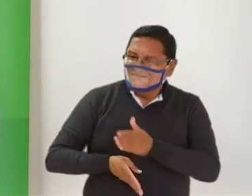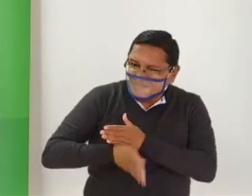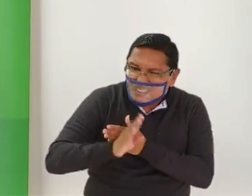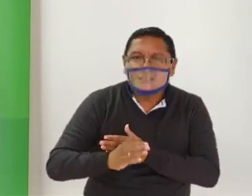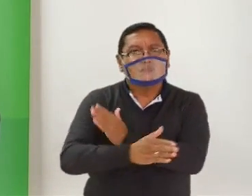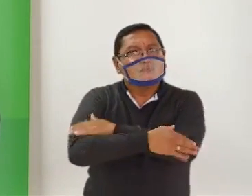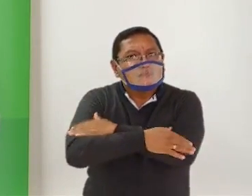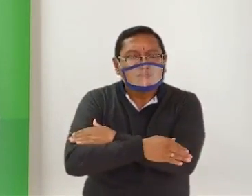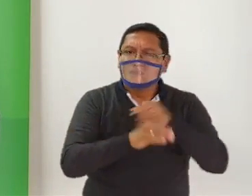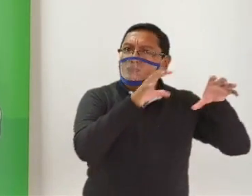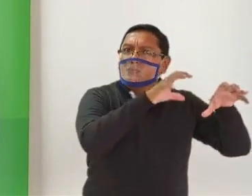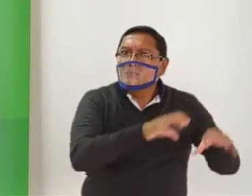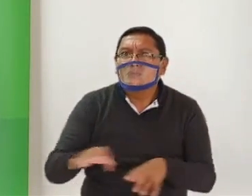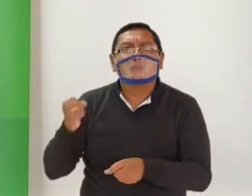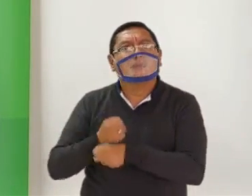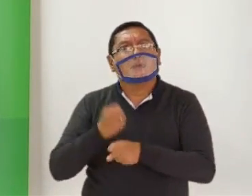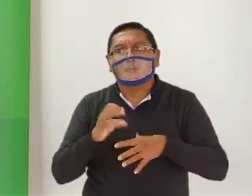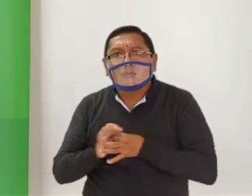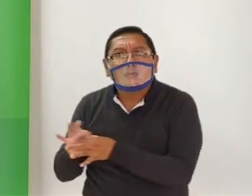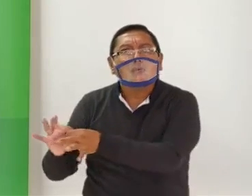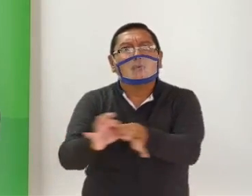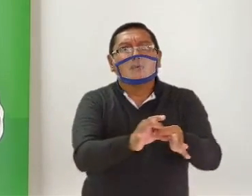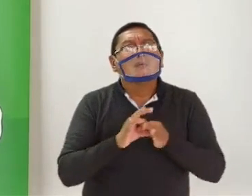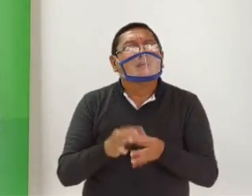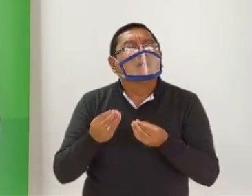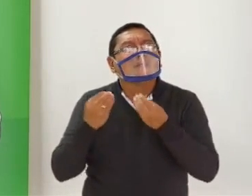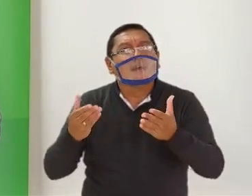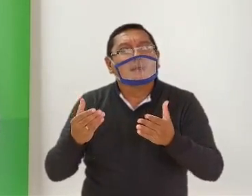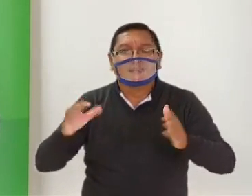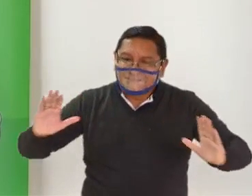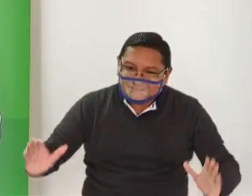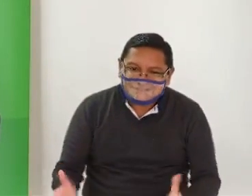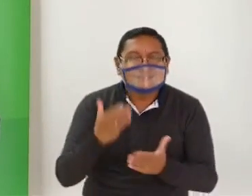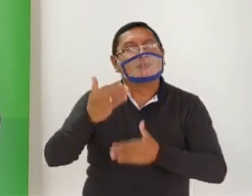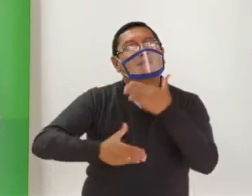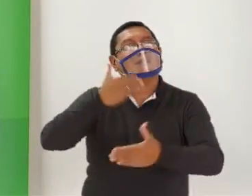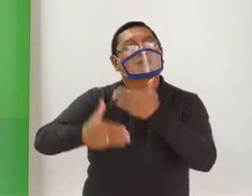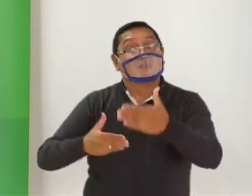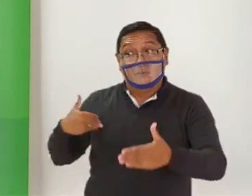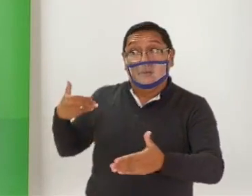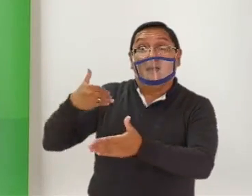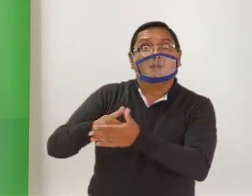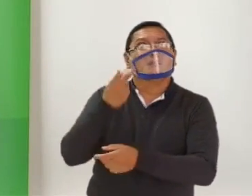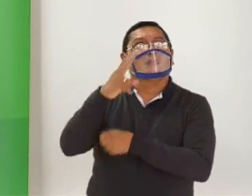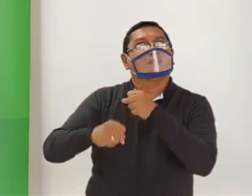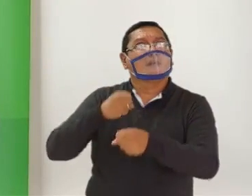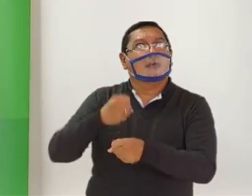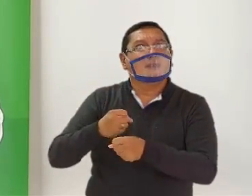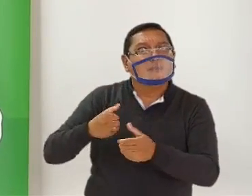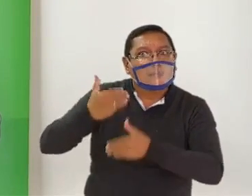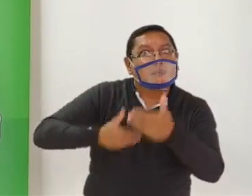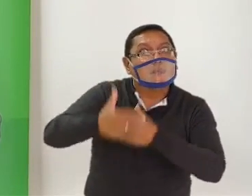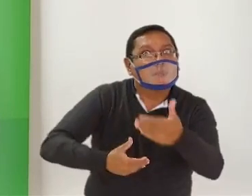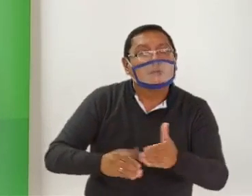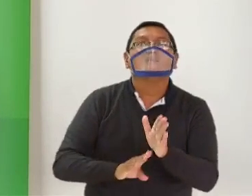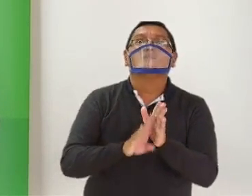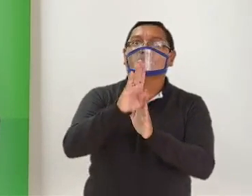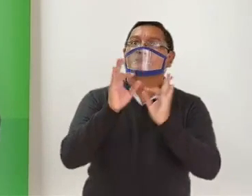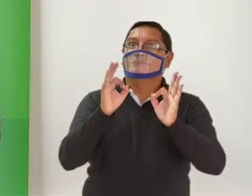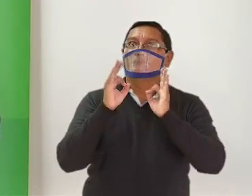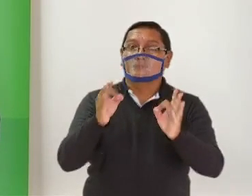seguir trabajando en conjunto para continuar en la senda de progreso que la ciudad viene transitando desde hace 12 años, con grandes